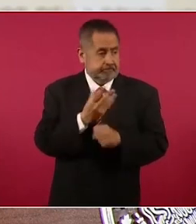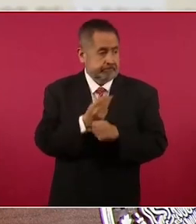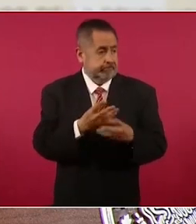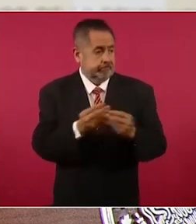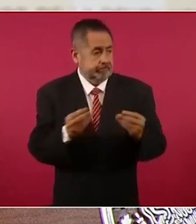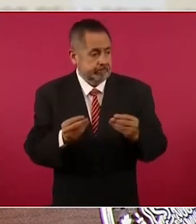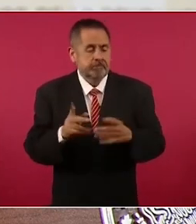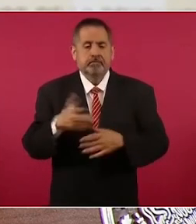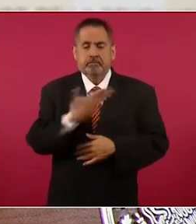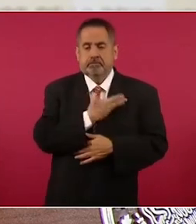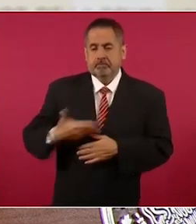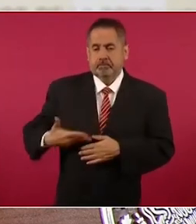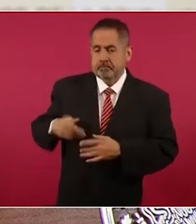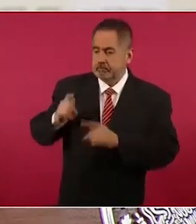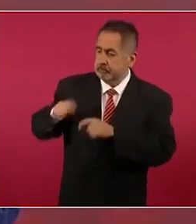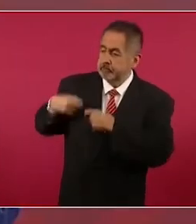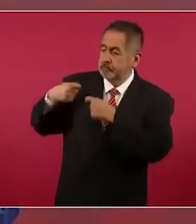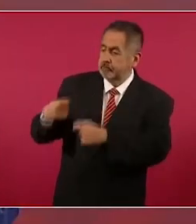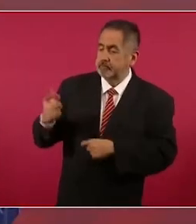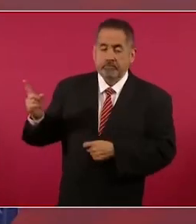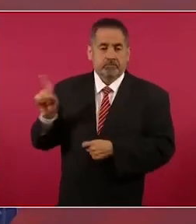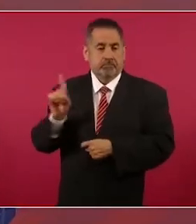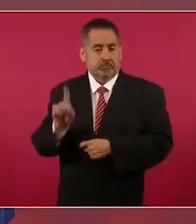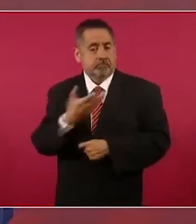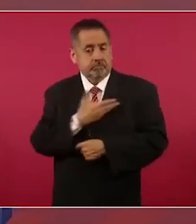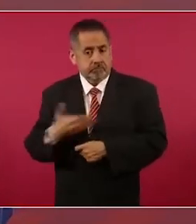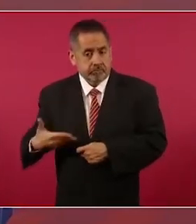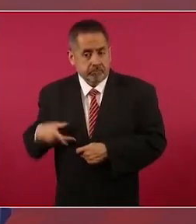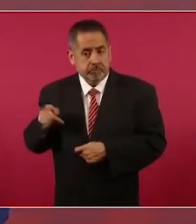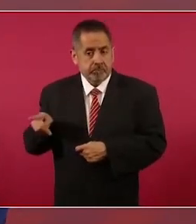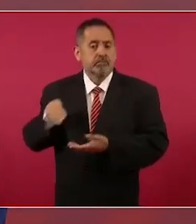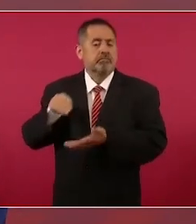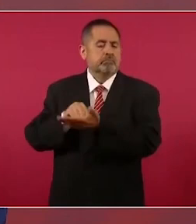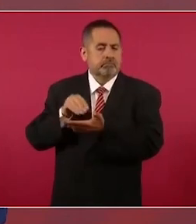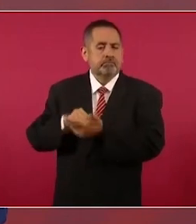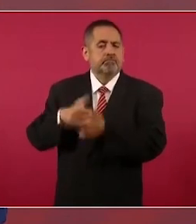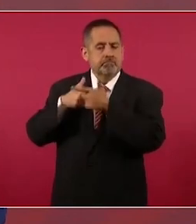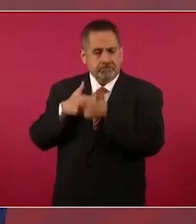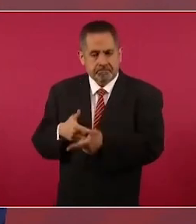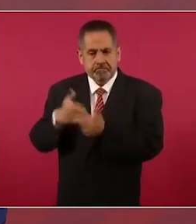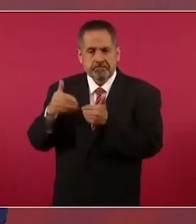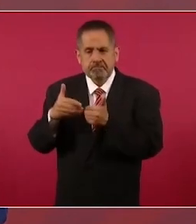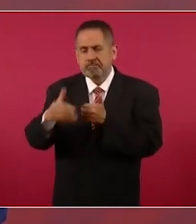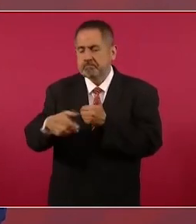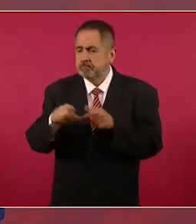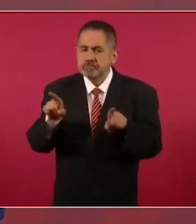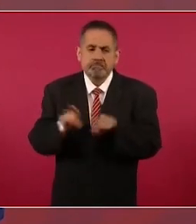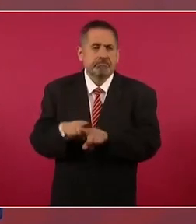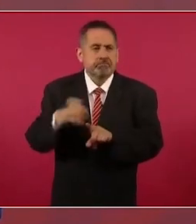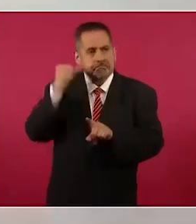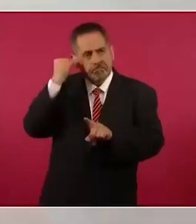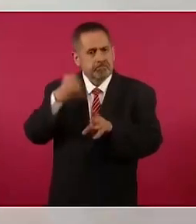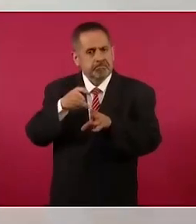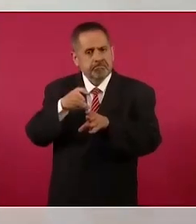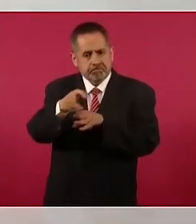los que vengan, yo estoy seguro que van a continuar con la misma